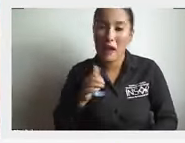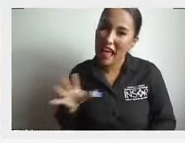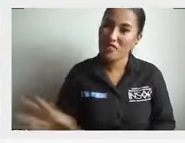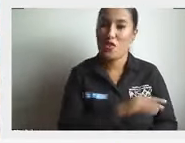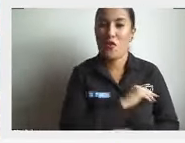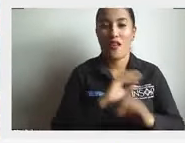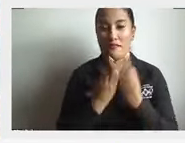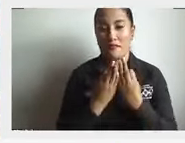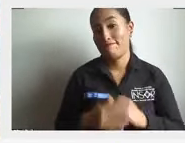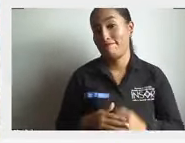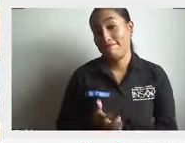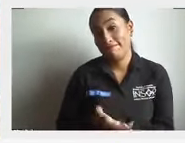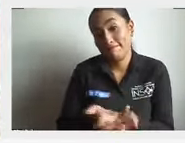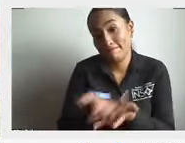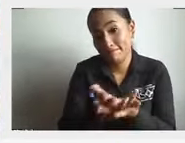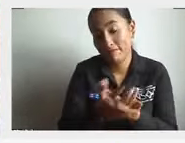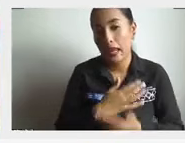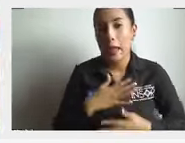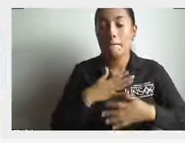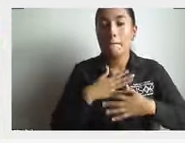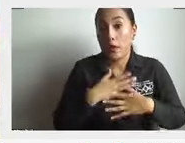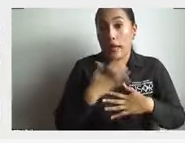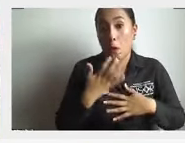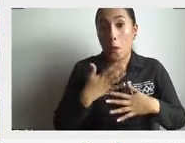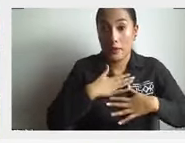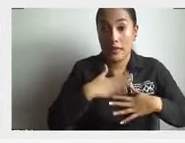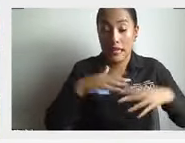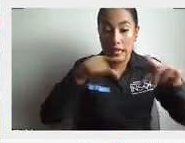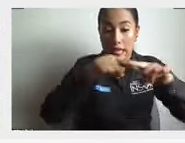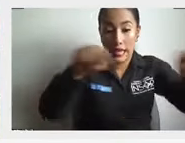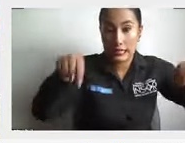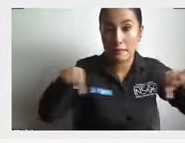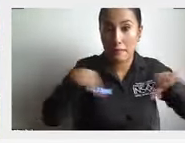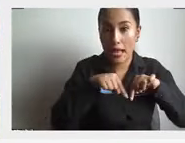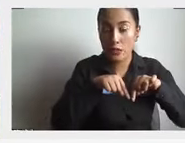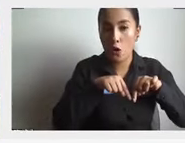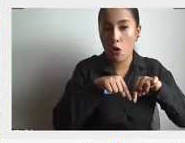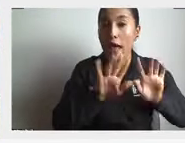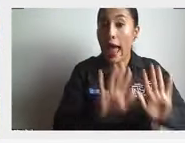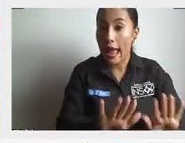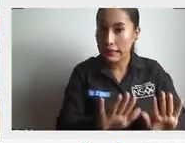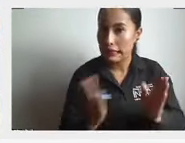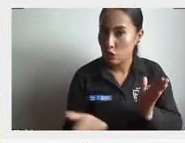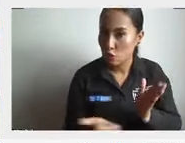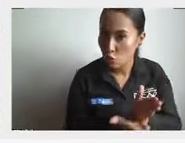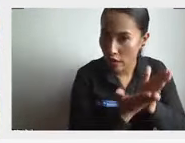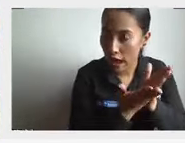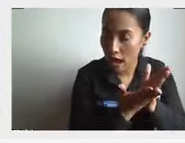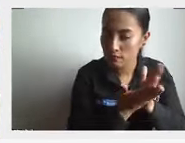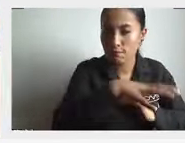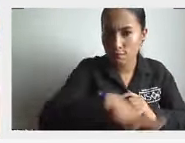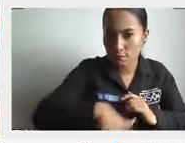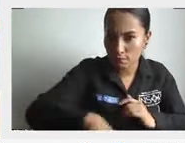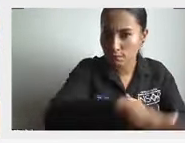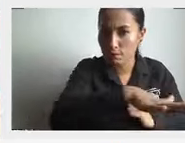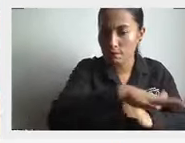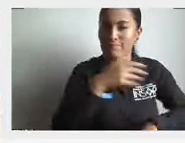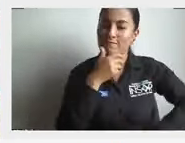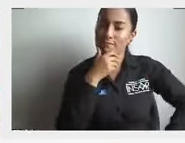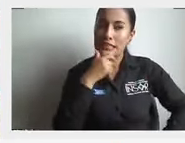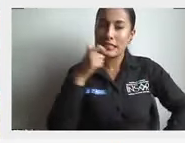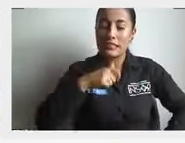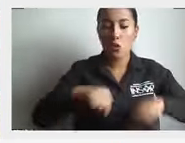tengo que hacer que mi espacio donde voy a colocar el espacio de estudio me permita movilidad